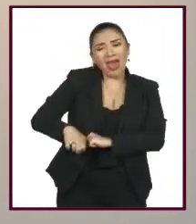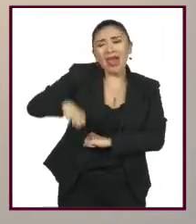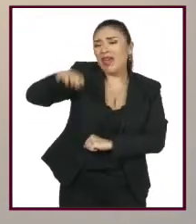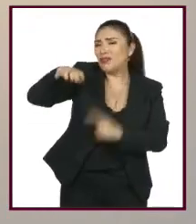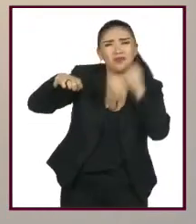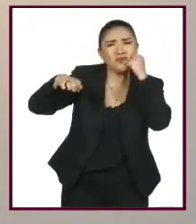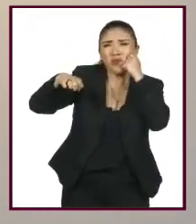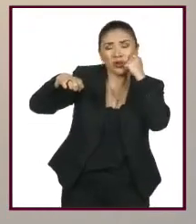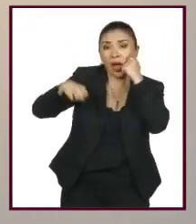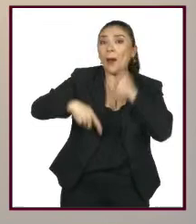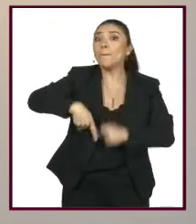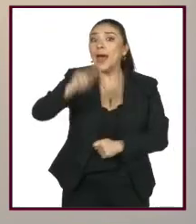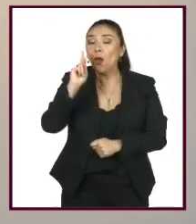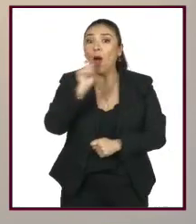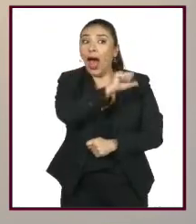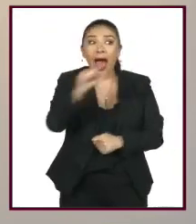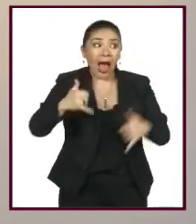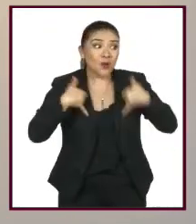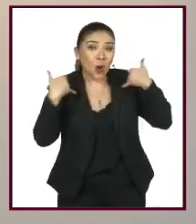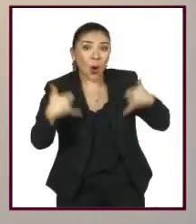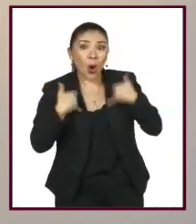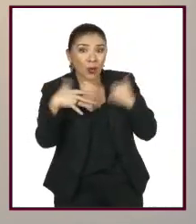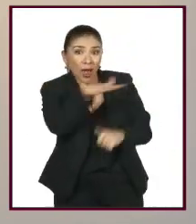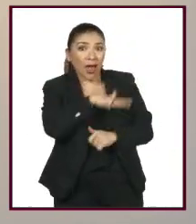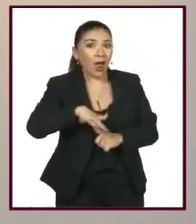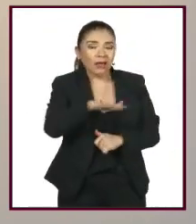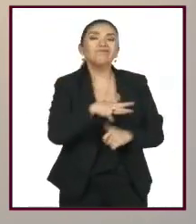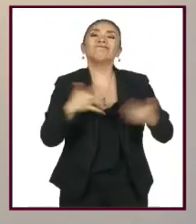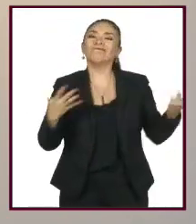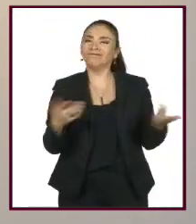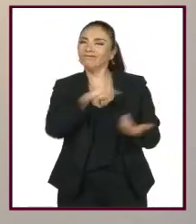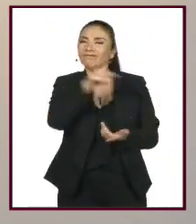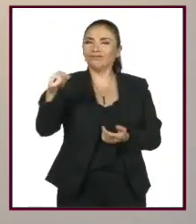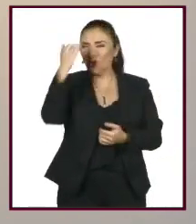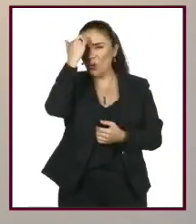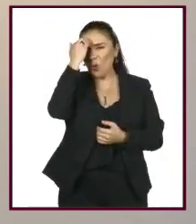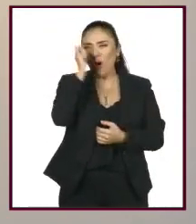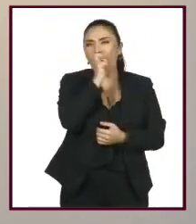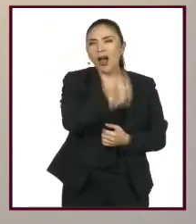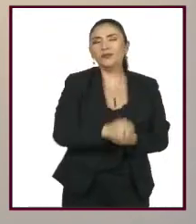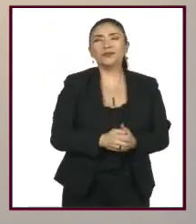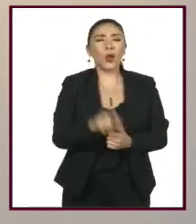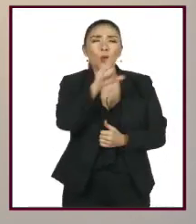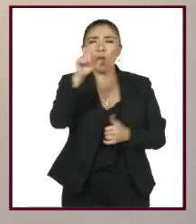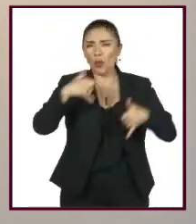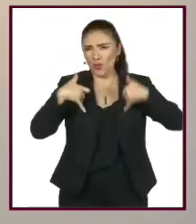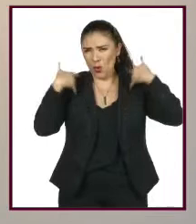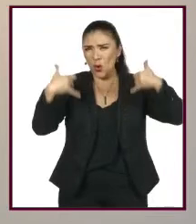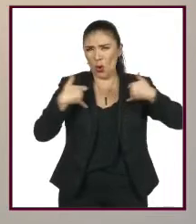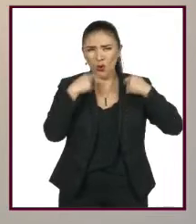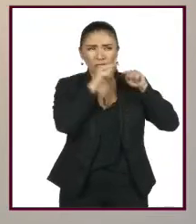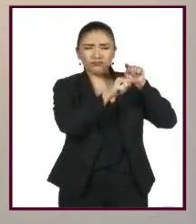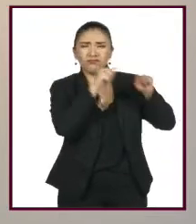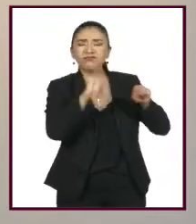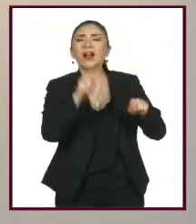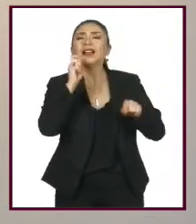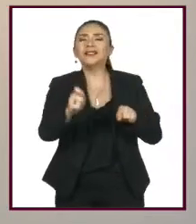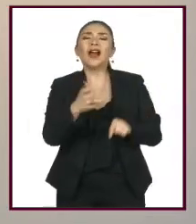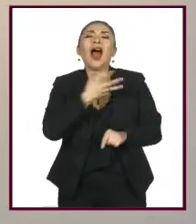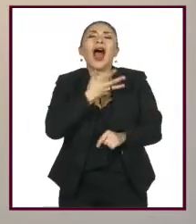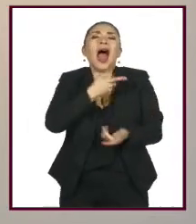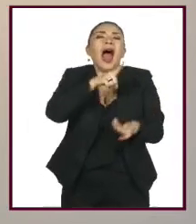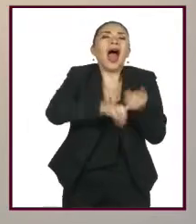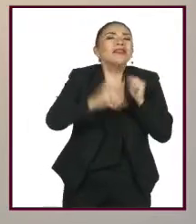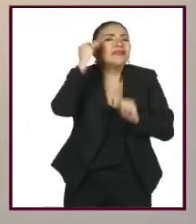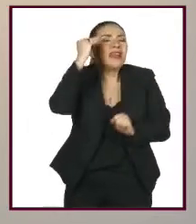pero hablando específicamente de los adolescentes en este caso, pues sabemos que la adolescencia es una etapa de